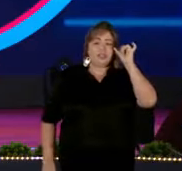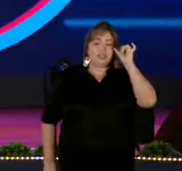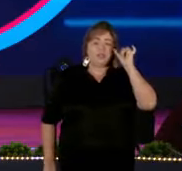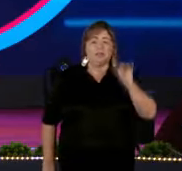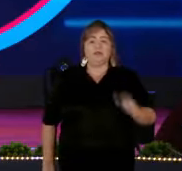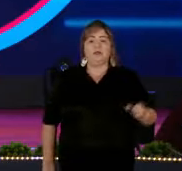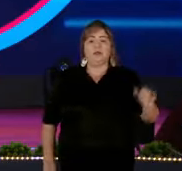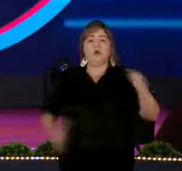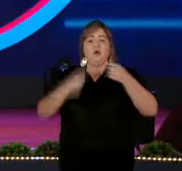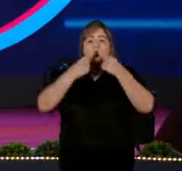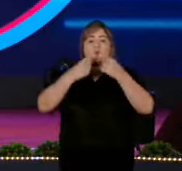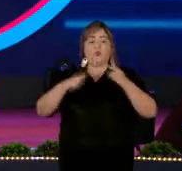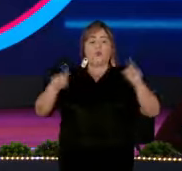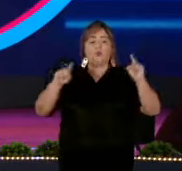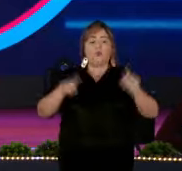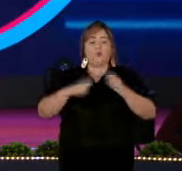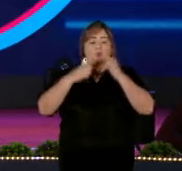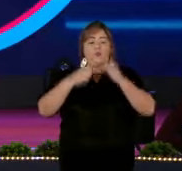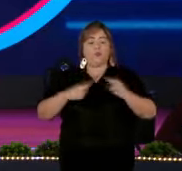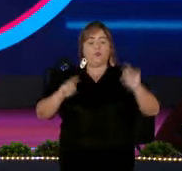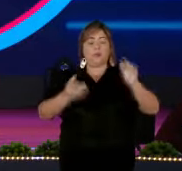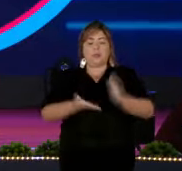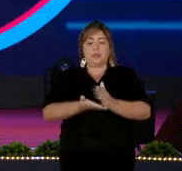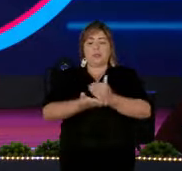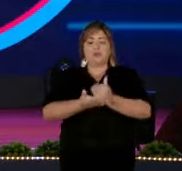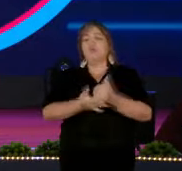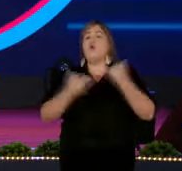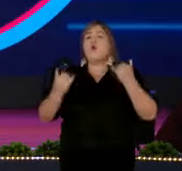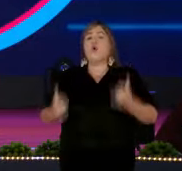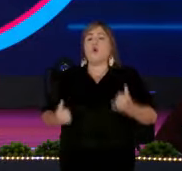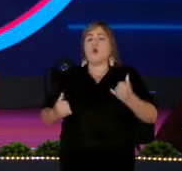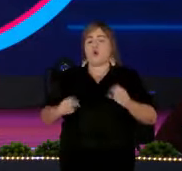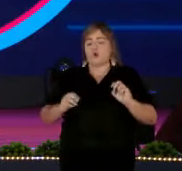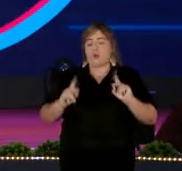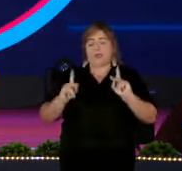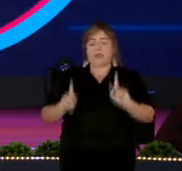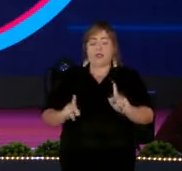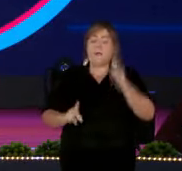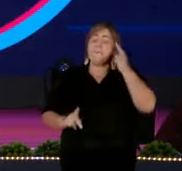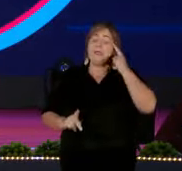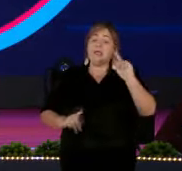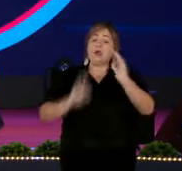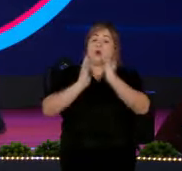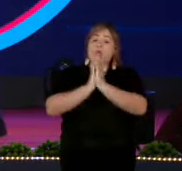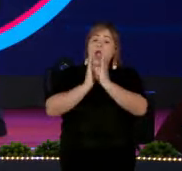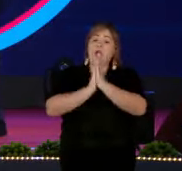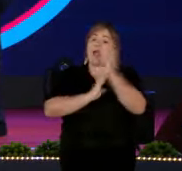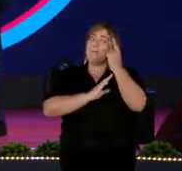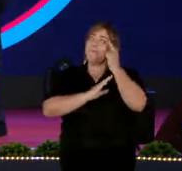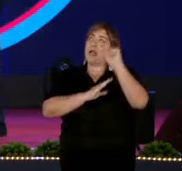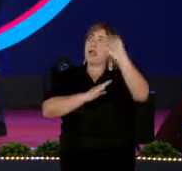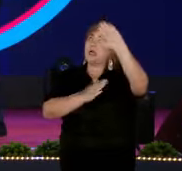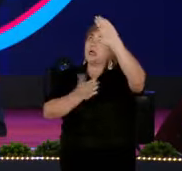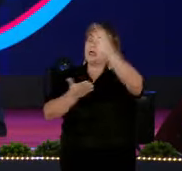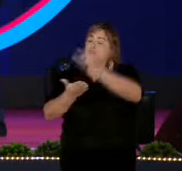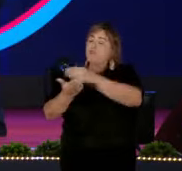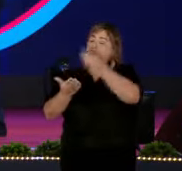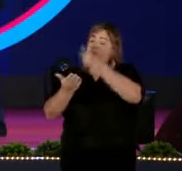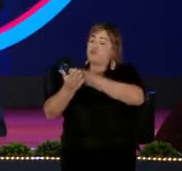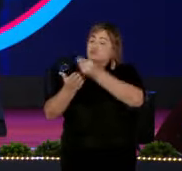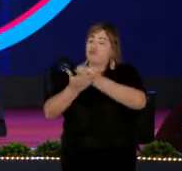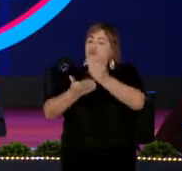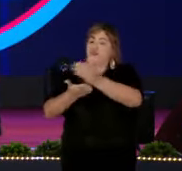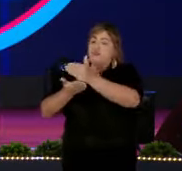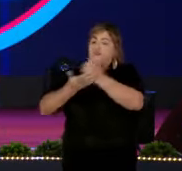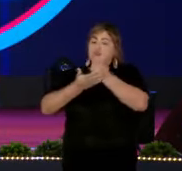53. Alaba. Y hoy tengo el privilegio de orar por las ofrendas. Gracias, Pastor Wanda, el Pastor